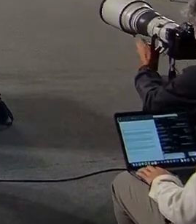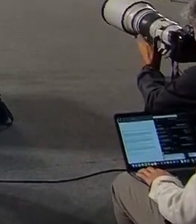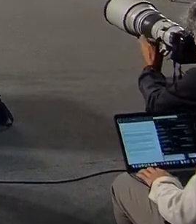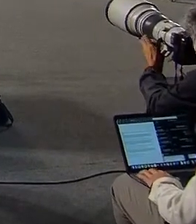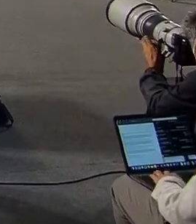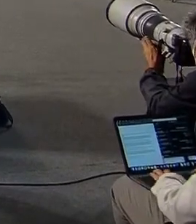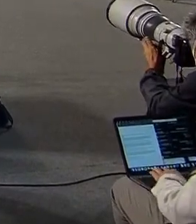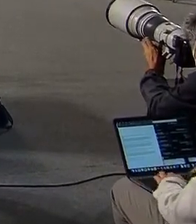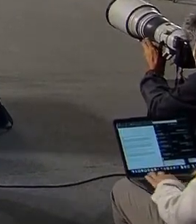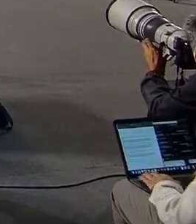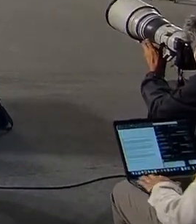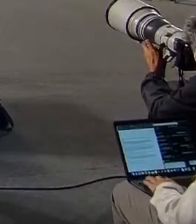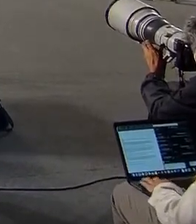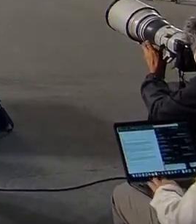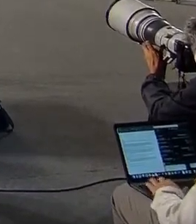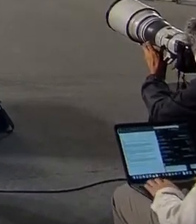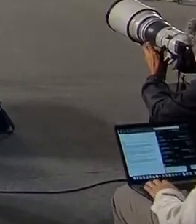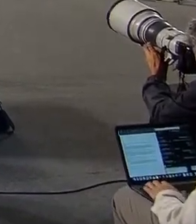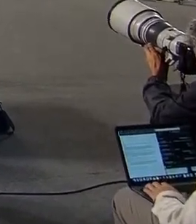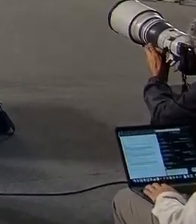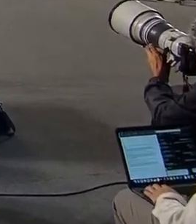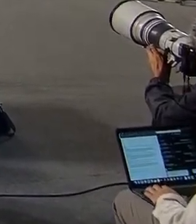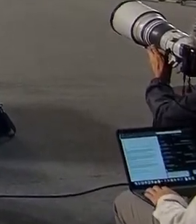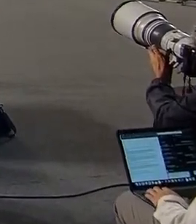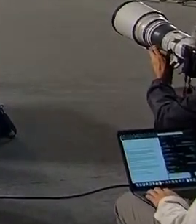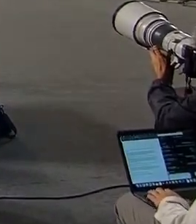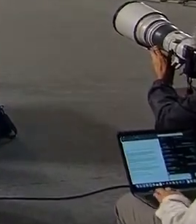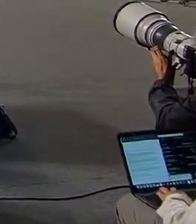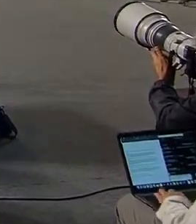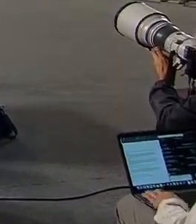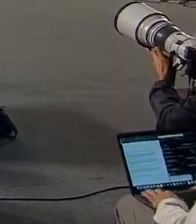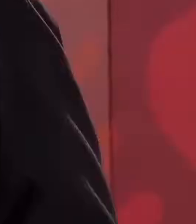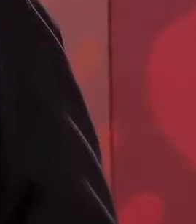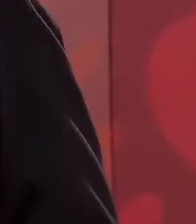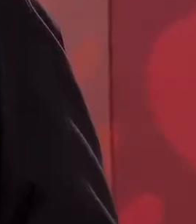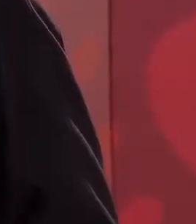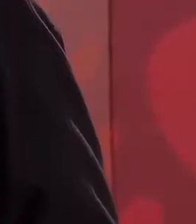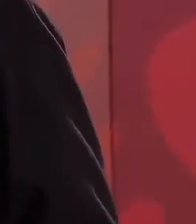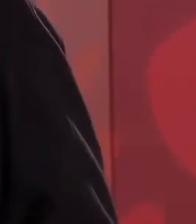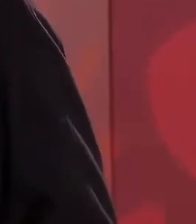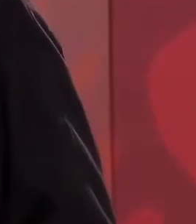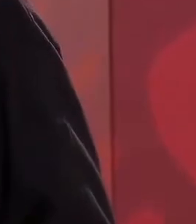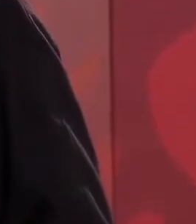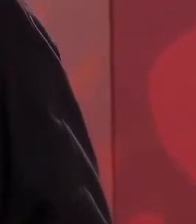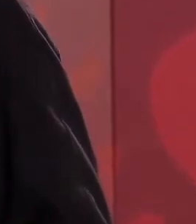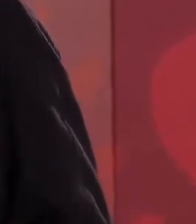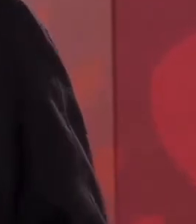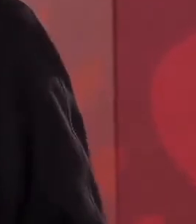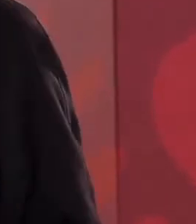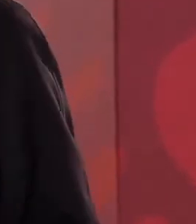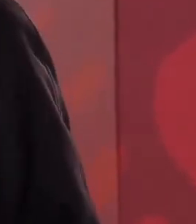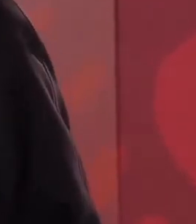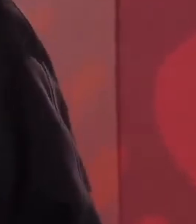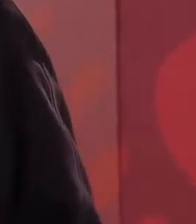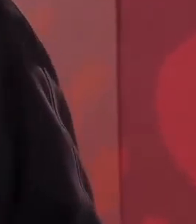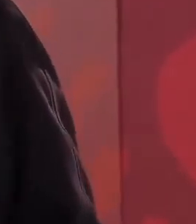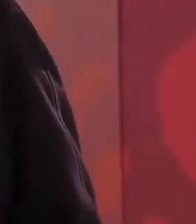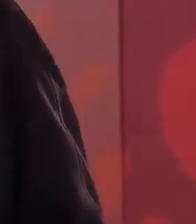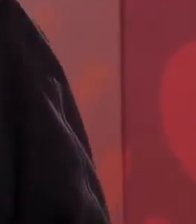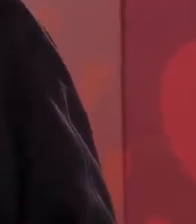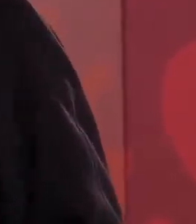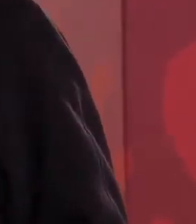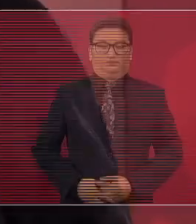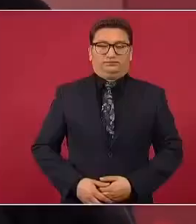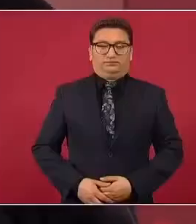toda esa superficie, las más de 4,000 hectáreas, en un complejo